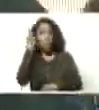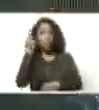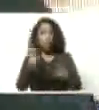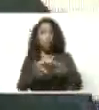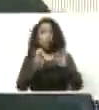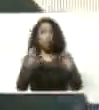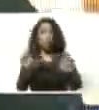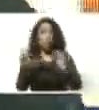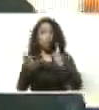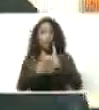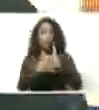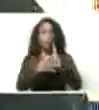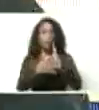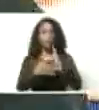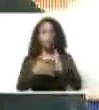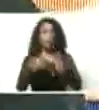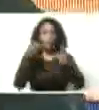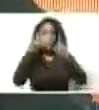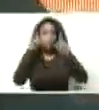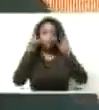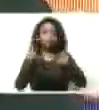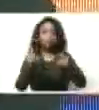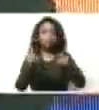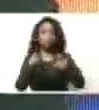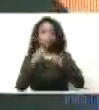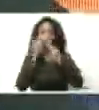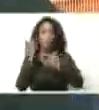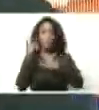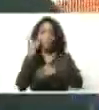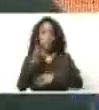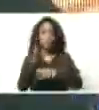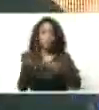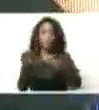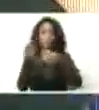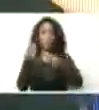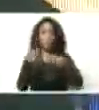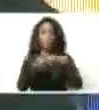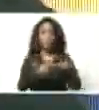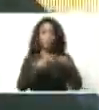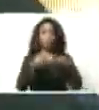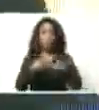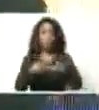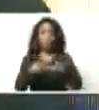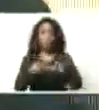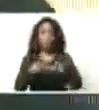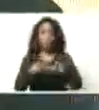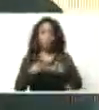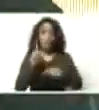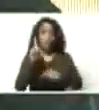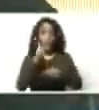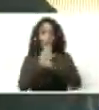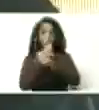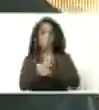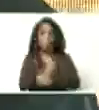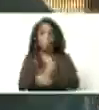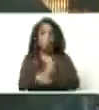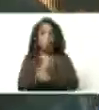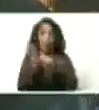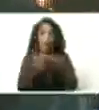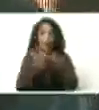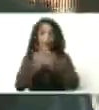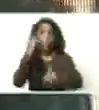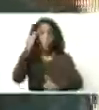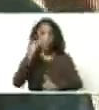educación técnica y profesional que buenamente usted me entregó el título en en una graduación en la academia militar